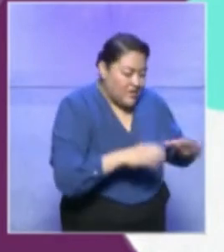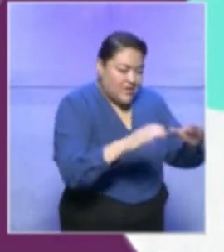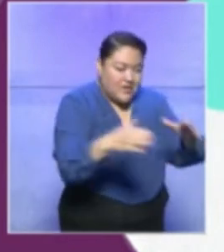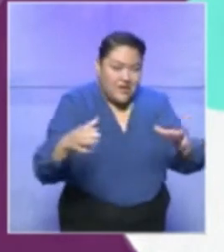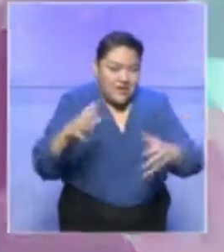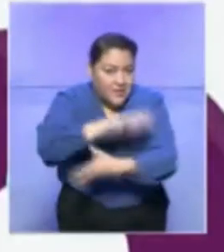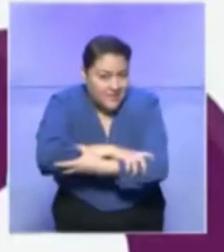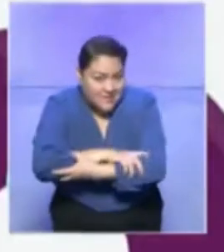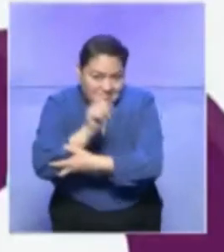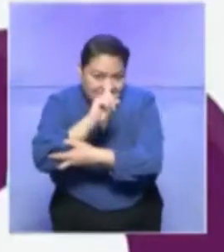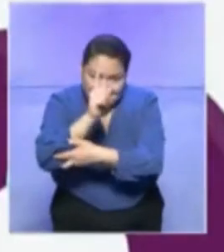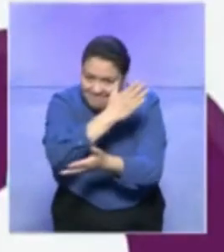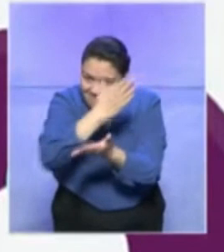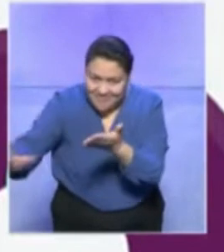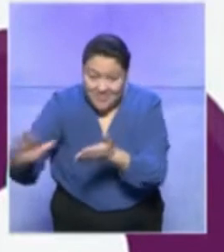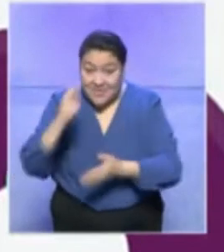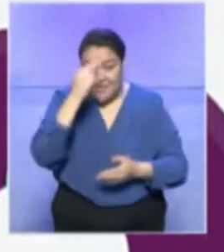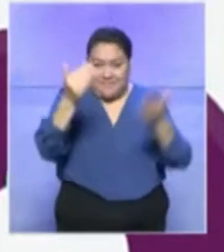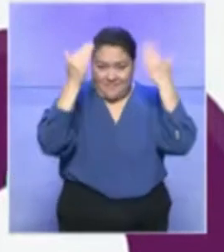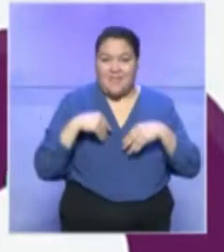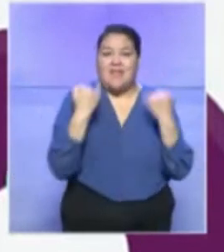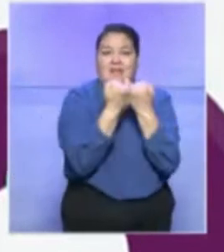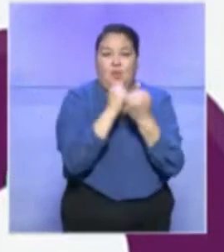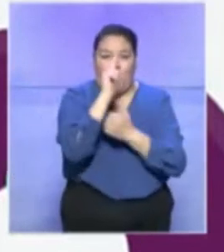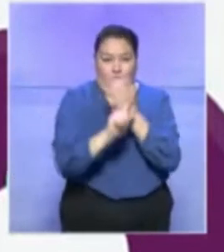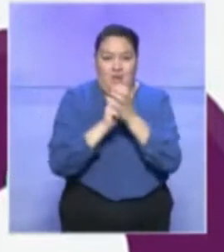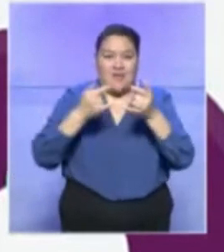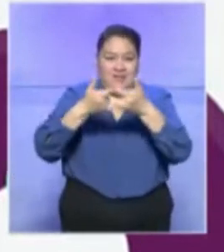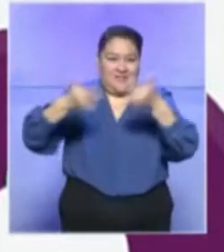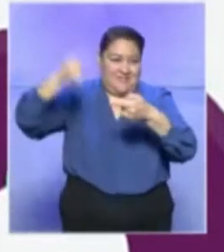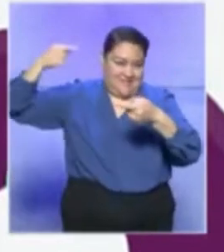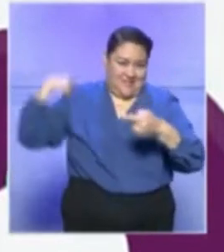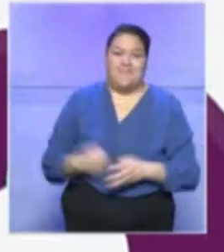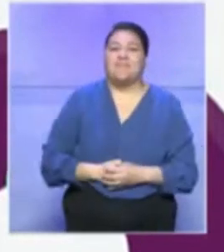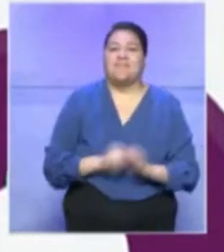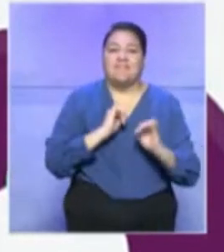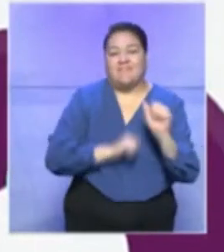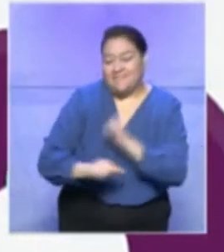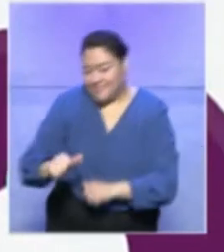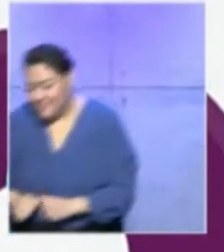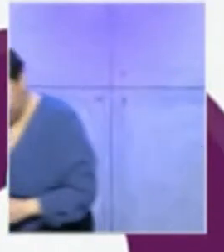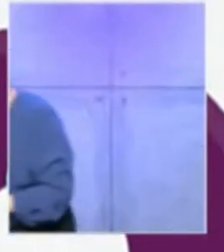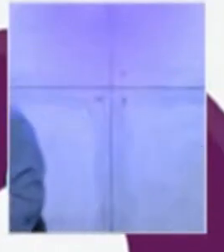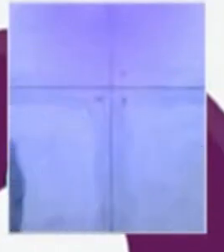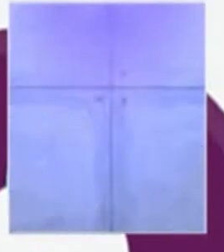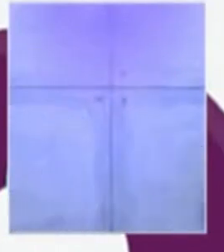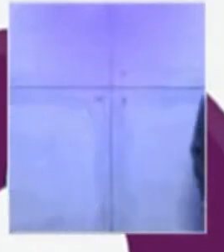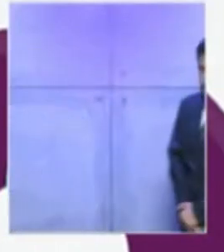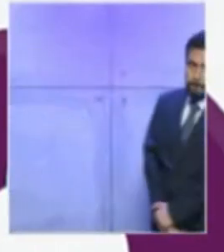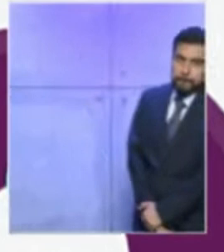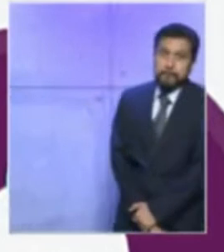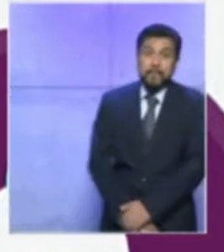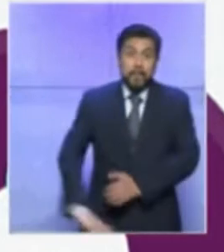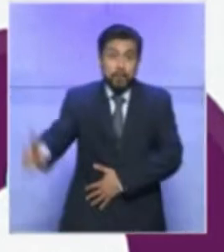por coalición. Debemos también acudir a la interpretación histórica. Ahora bien, Desde 2009, las